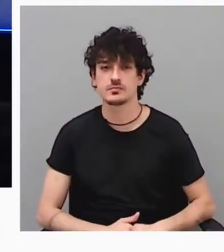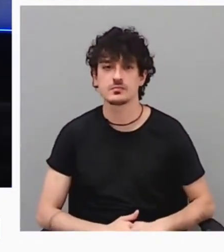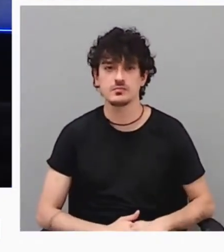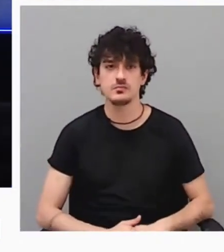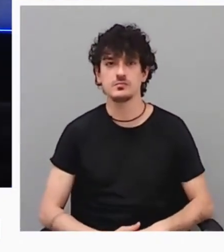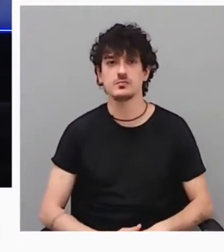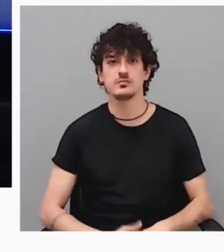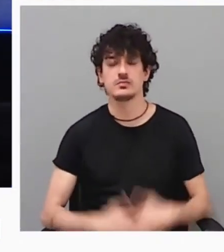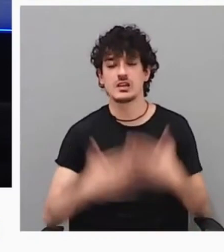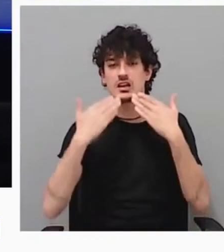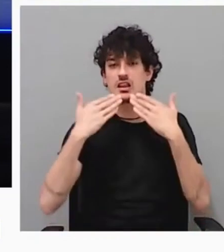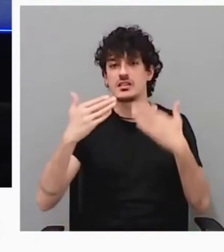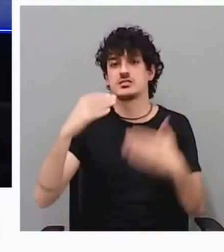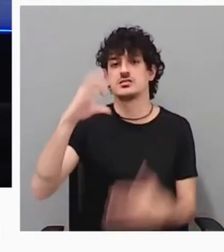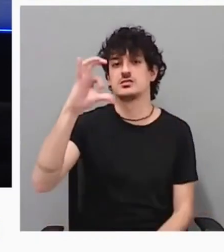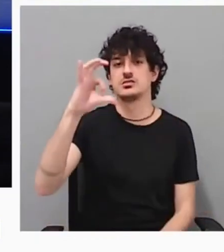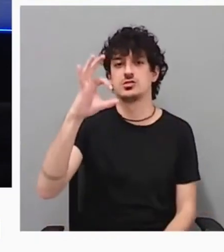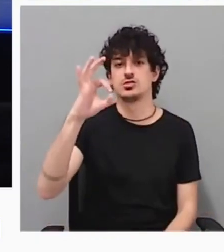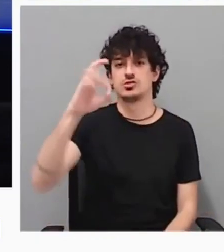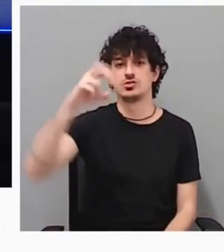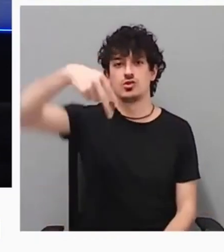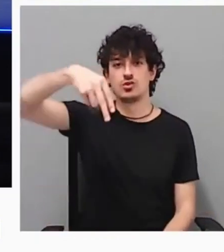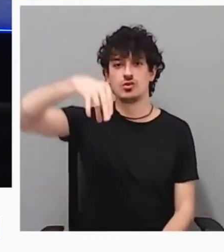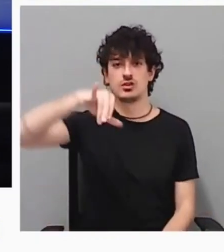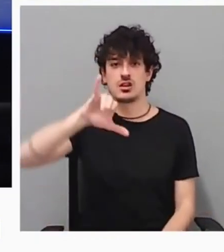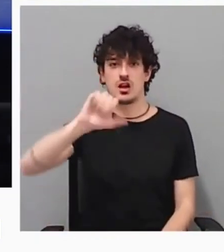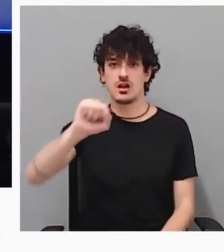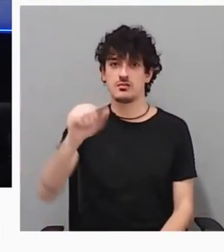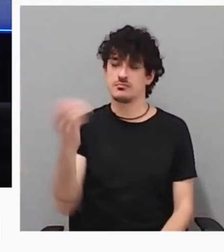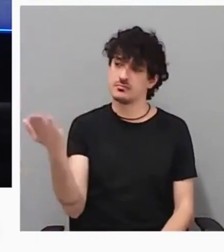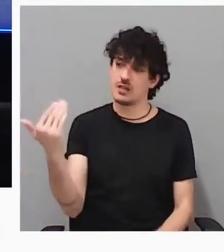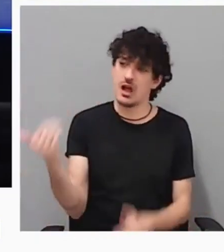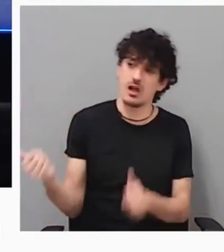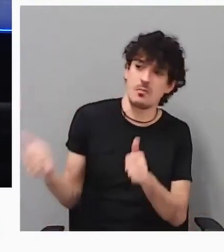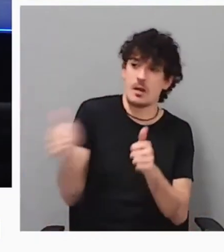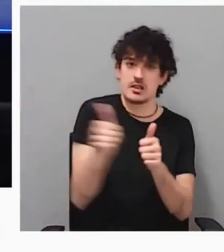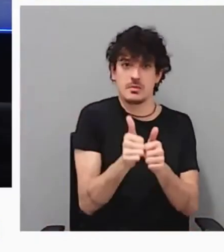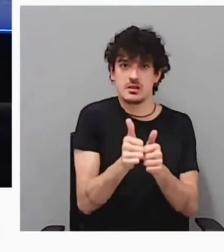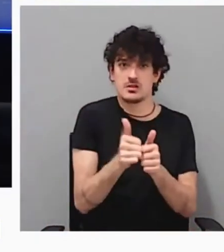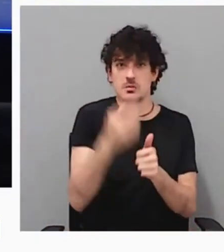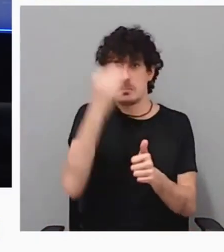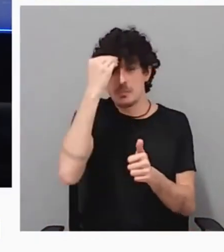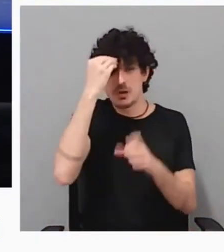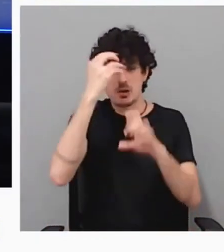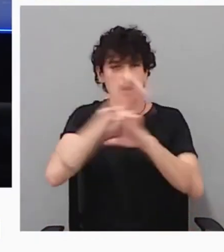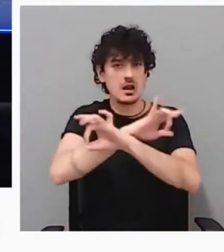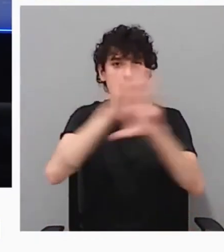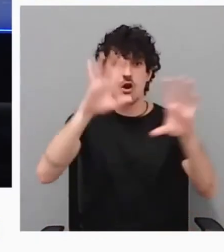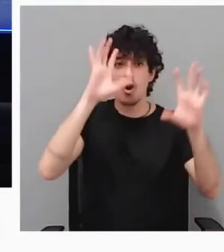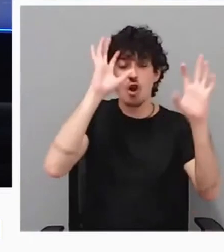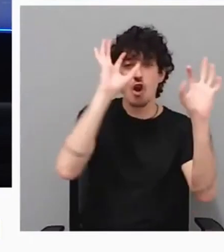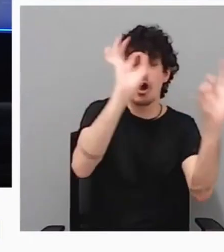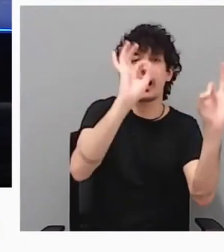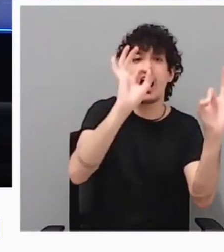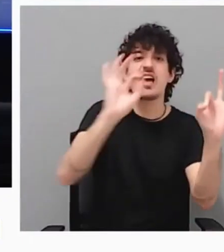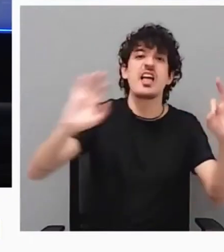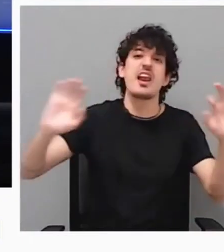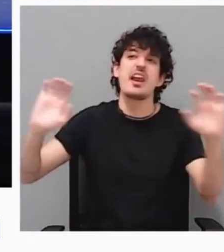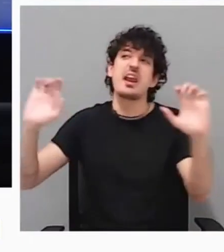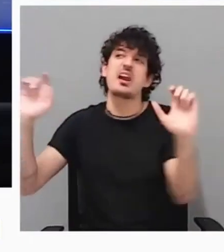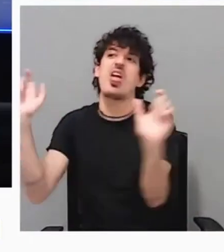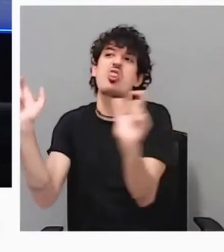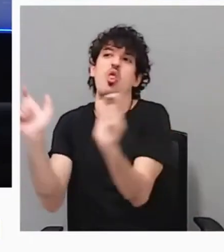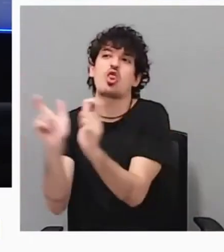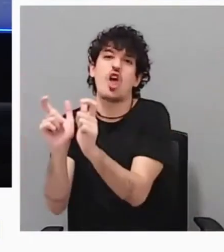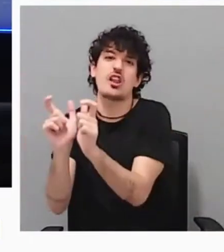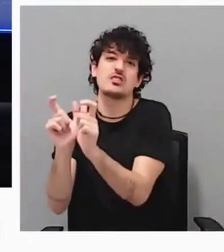Gracias, Sonia. Acompáñame. A ver, yo creo que nos ha quedado claro que la lógica y el reduccionismo no nos van a llevar muy